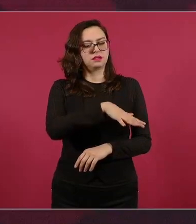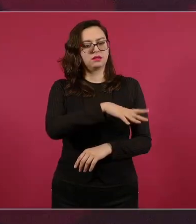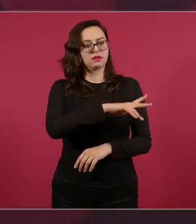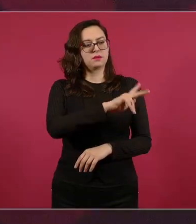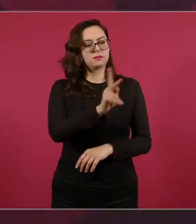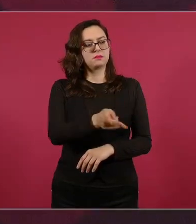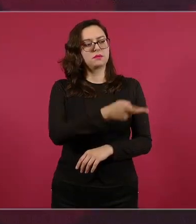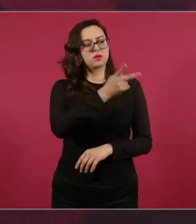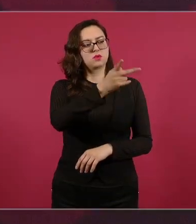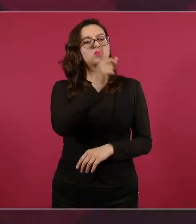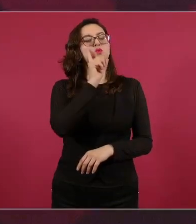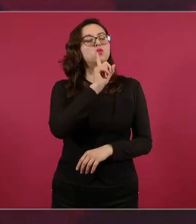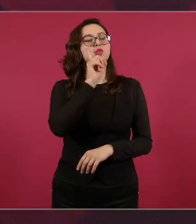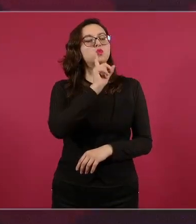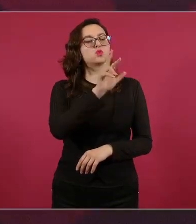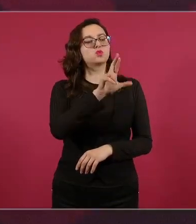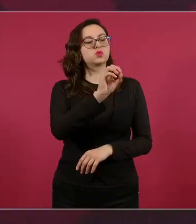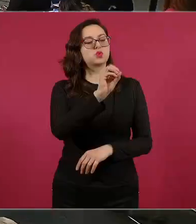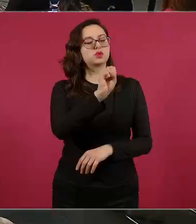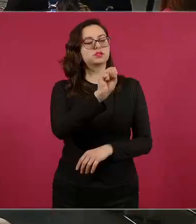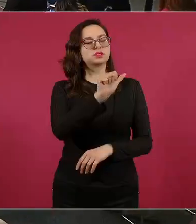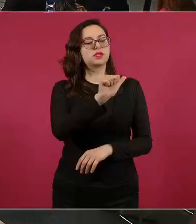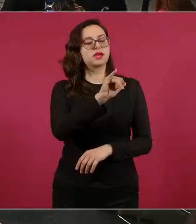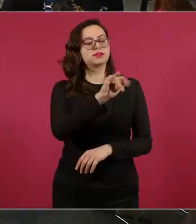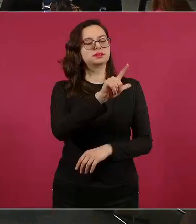a Rosa Isela